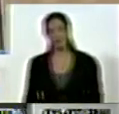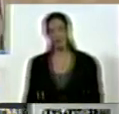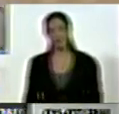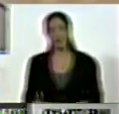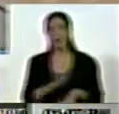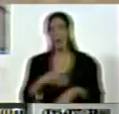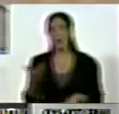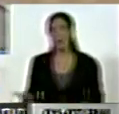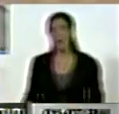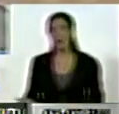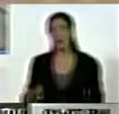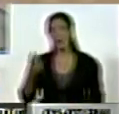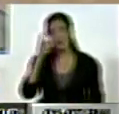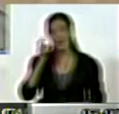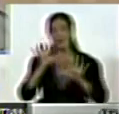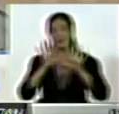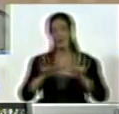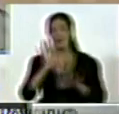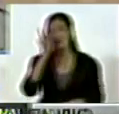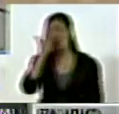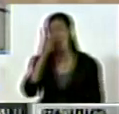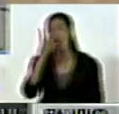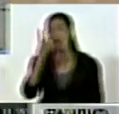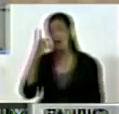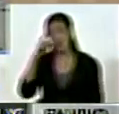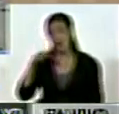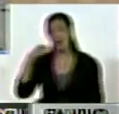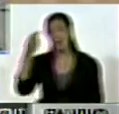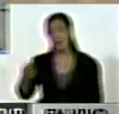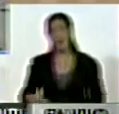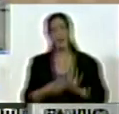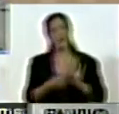Porque el día 10 de febrero, 4 días más tarde, se